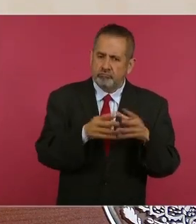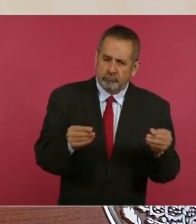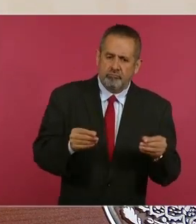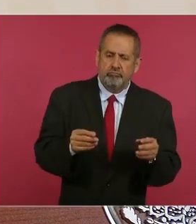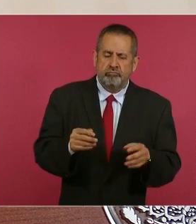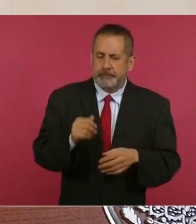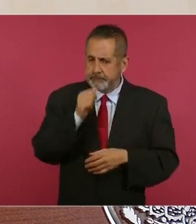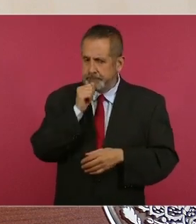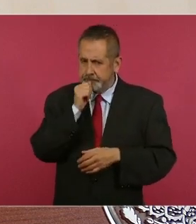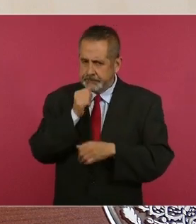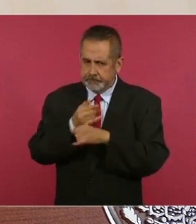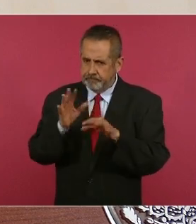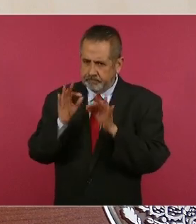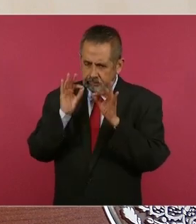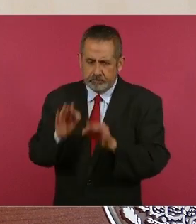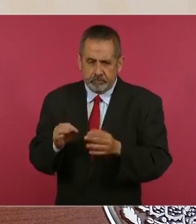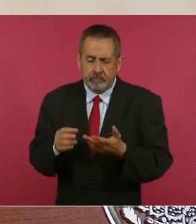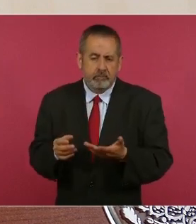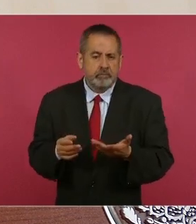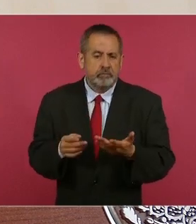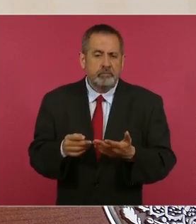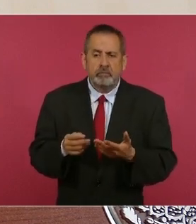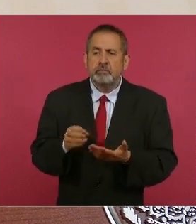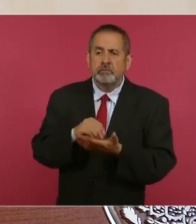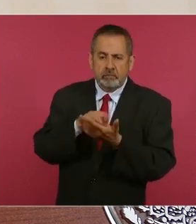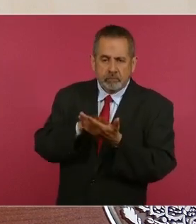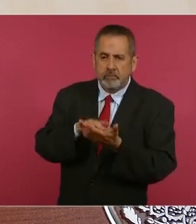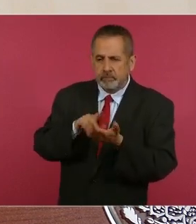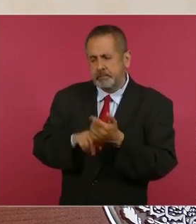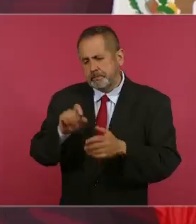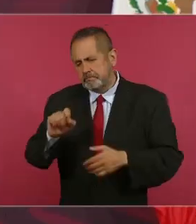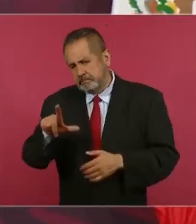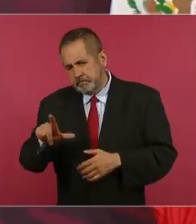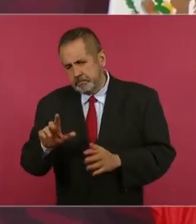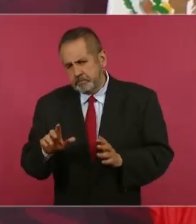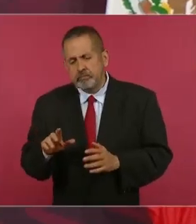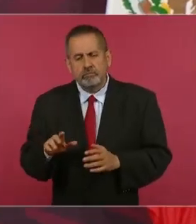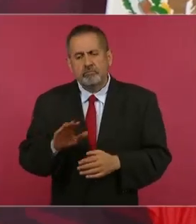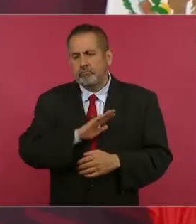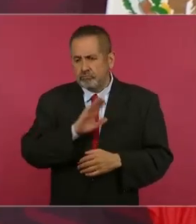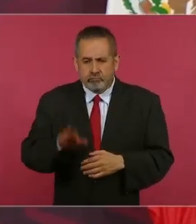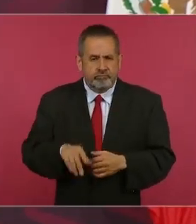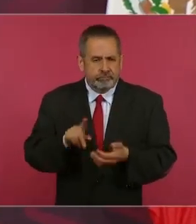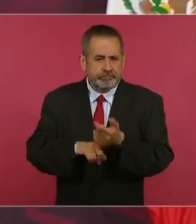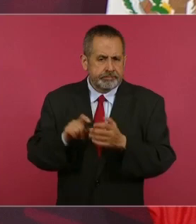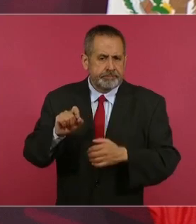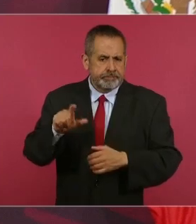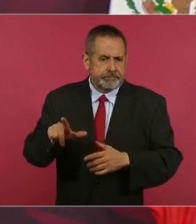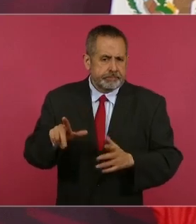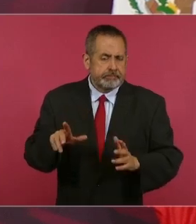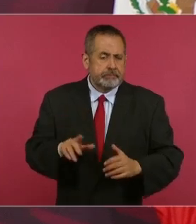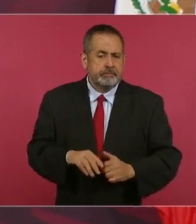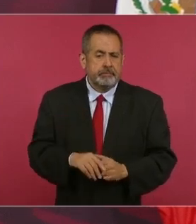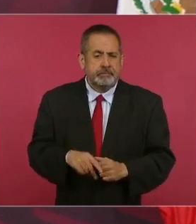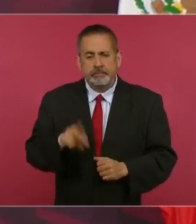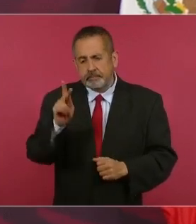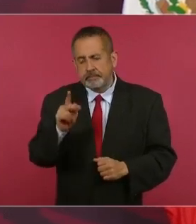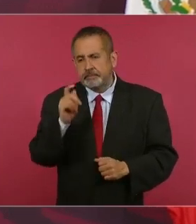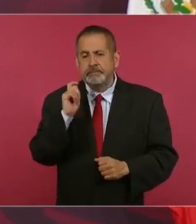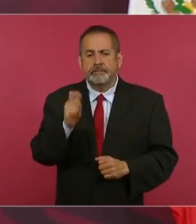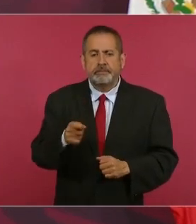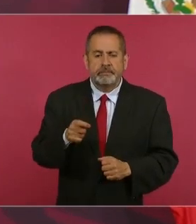desaparecidas, los que ya se confirmó que fallecieron, pero